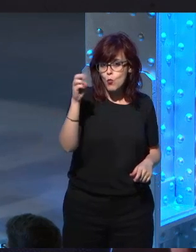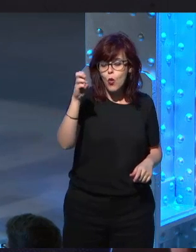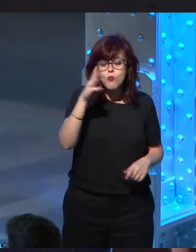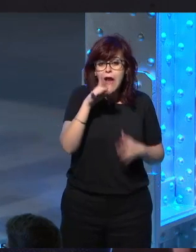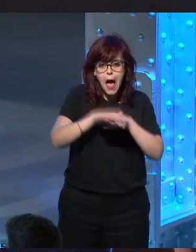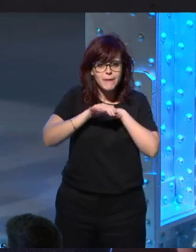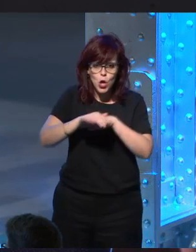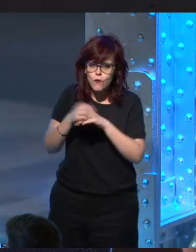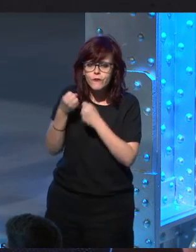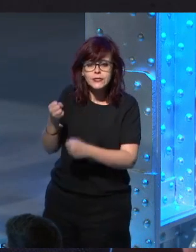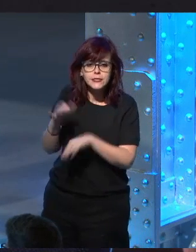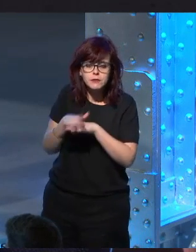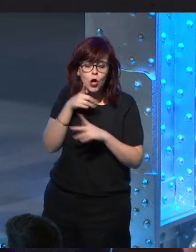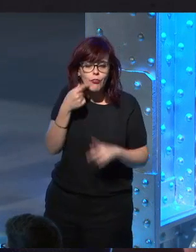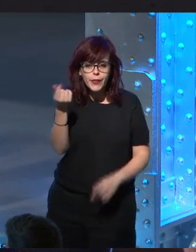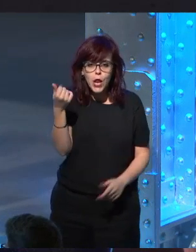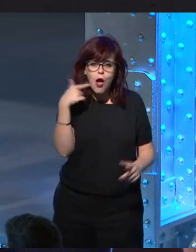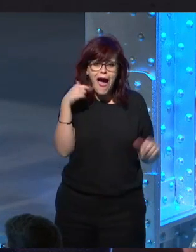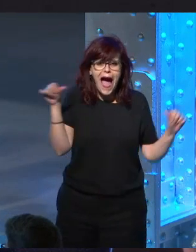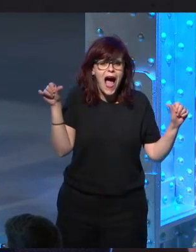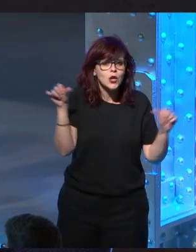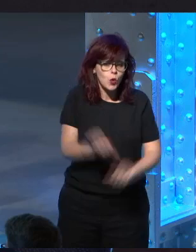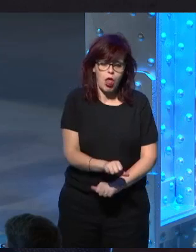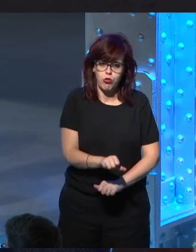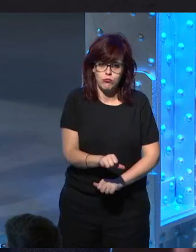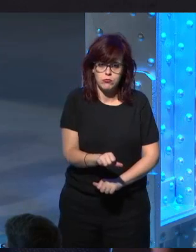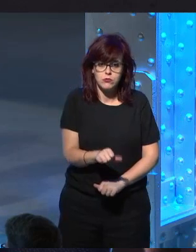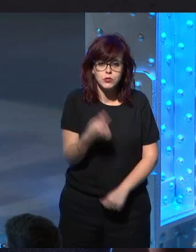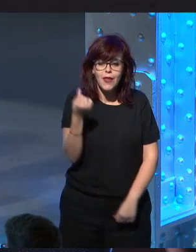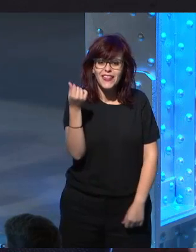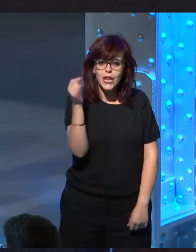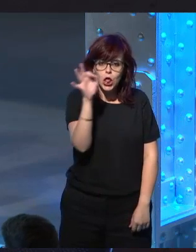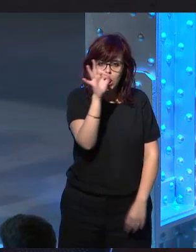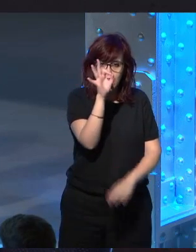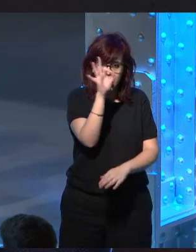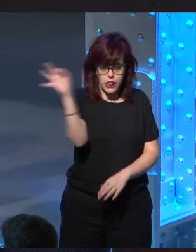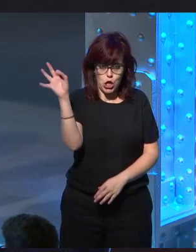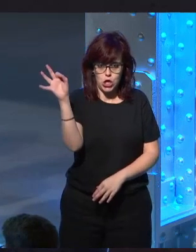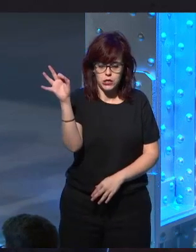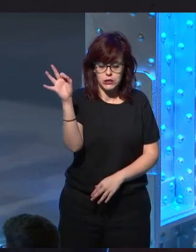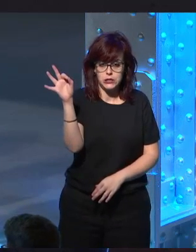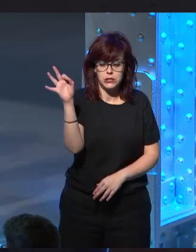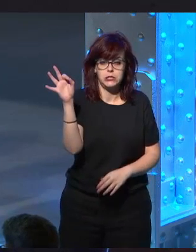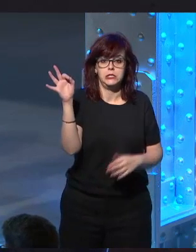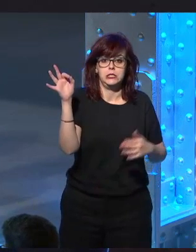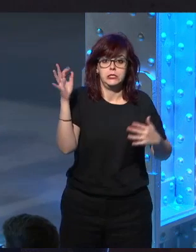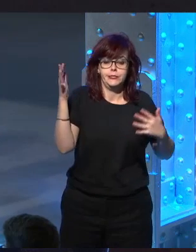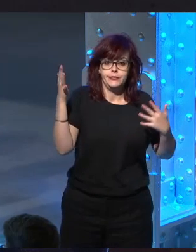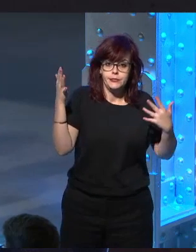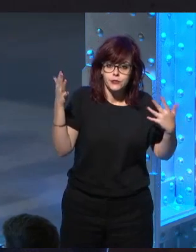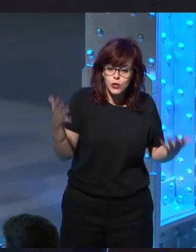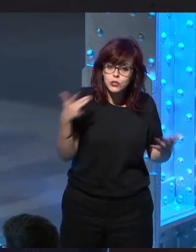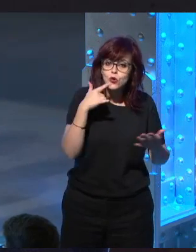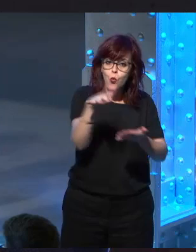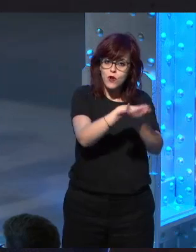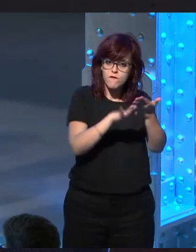arruinado. Arruinado. Y cuando quiere decir arruinado, quiere decir que no le queda nada. Bueno. Y entonces he escrito